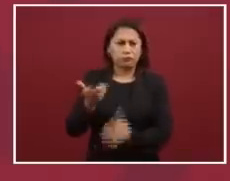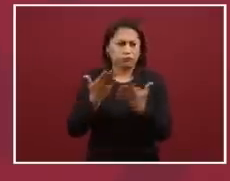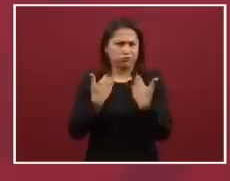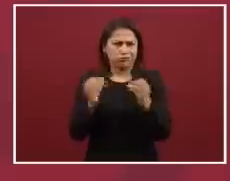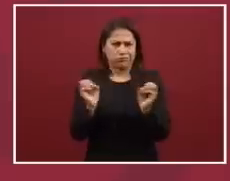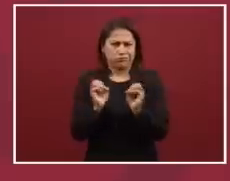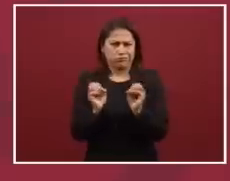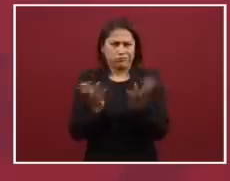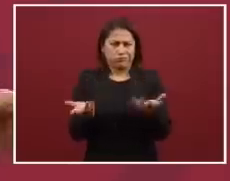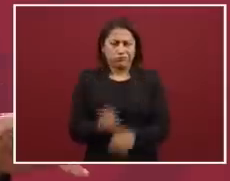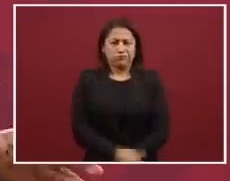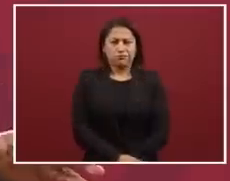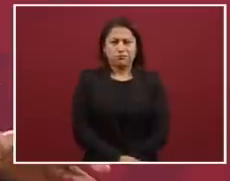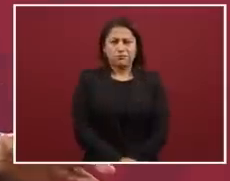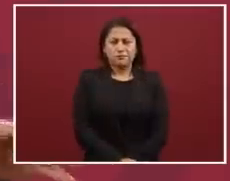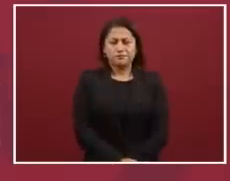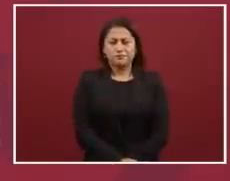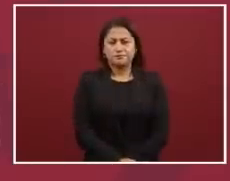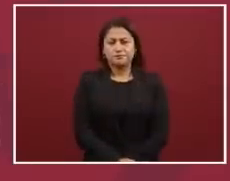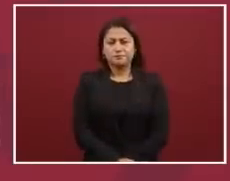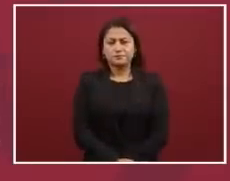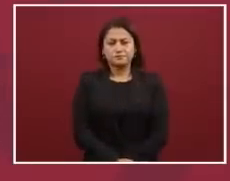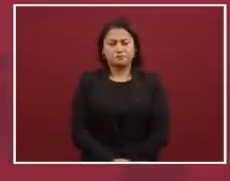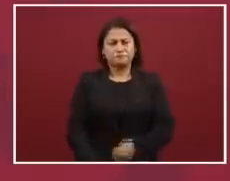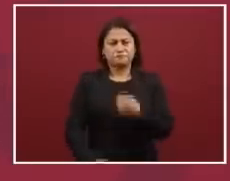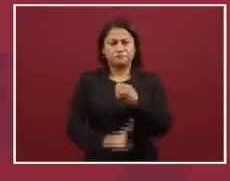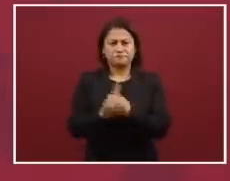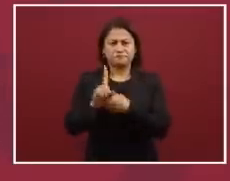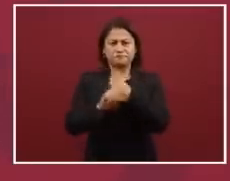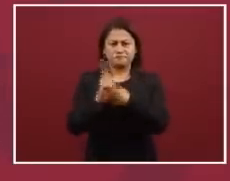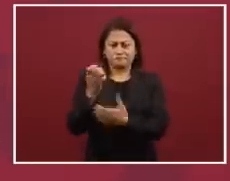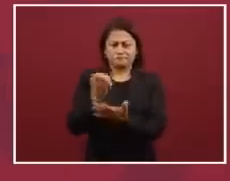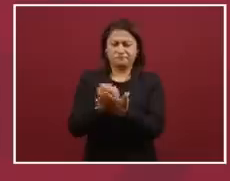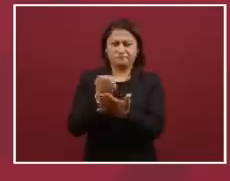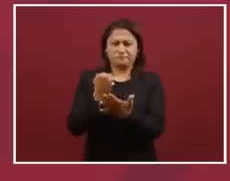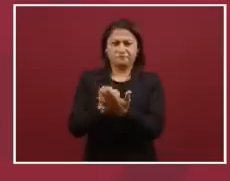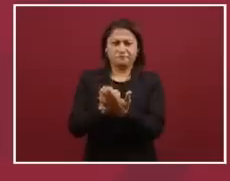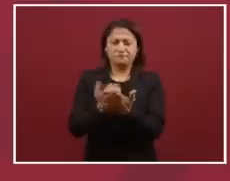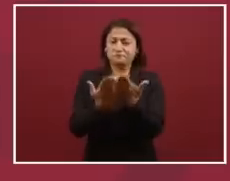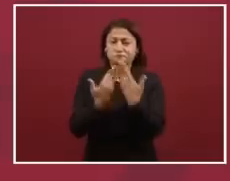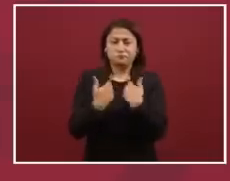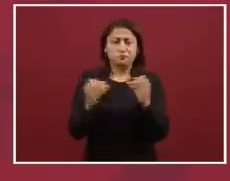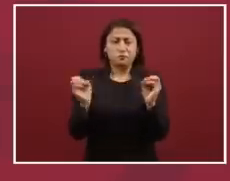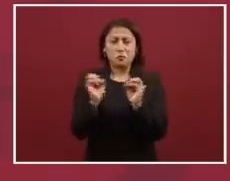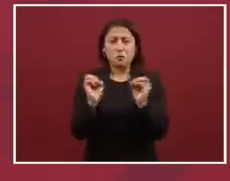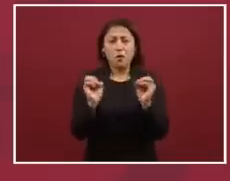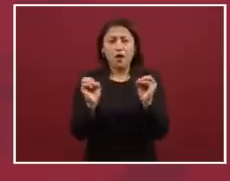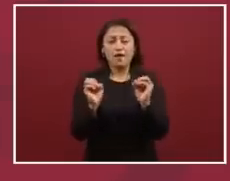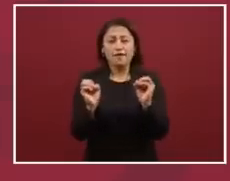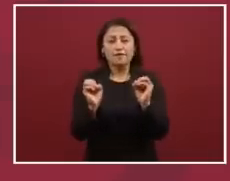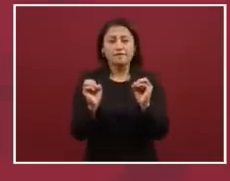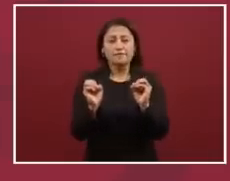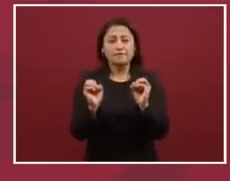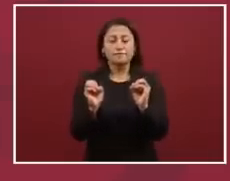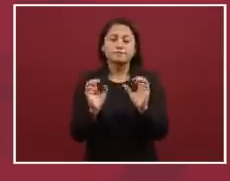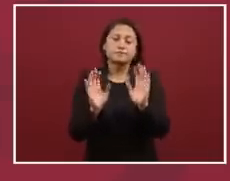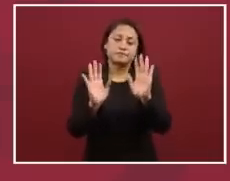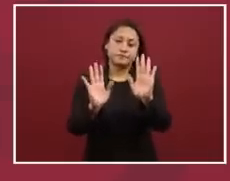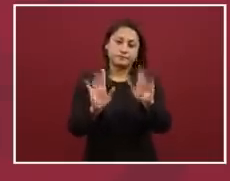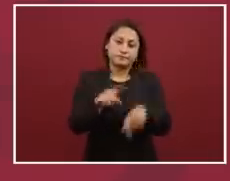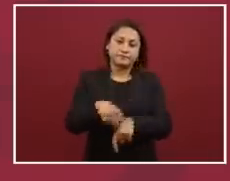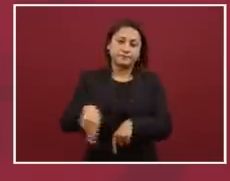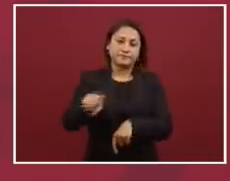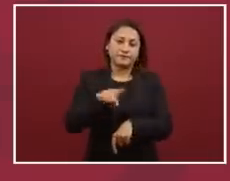Entonces, no tenemos problemas económicos. No quiere decir, para que no se